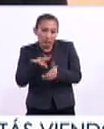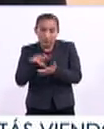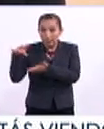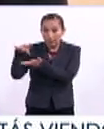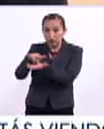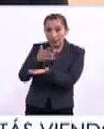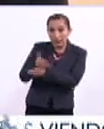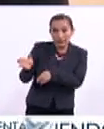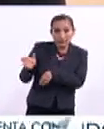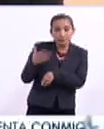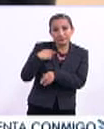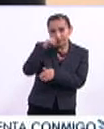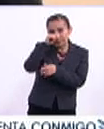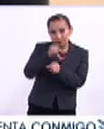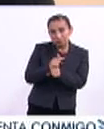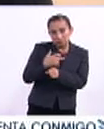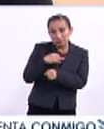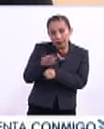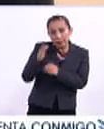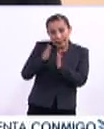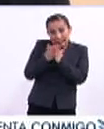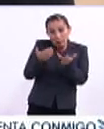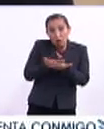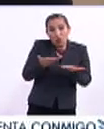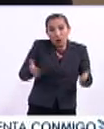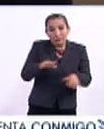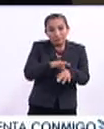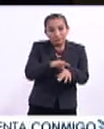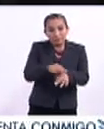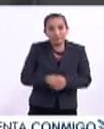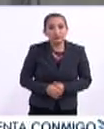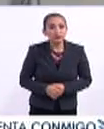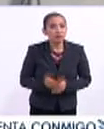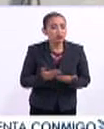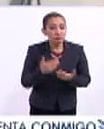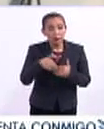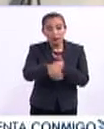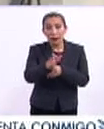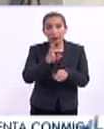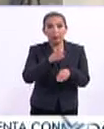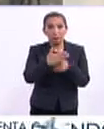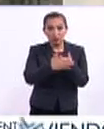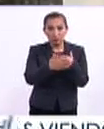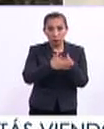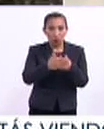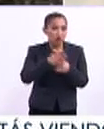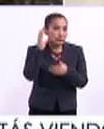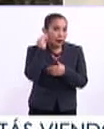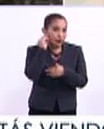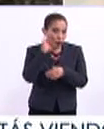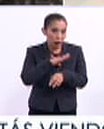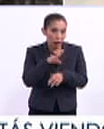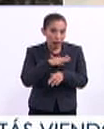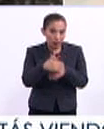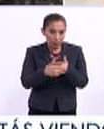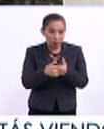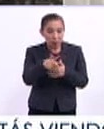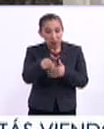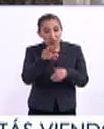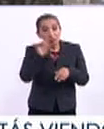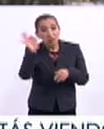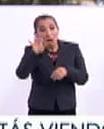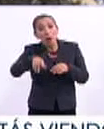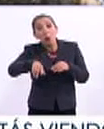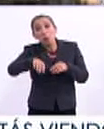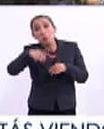de lo de la Secretaría, pues pudo existir el libro, ¿no? Y ahora vamos a hacer un programa de radio, y esperamos que poco a poco, o sea, en algún momento